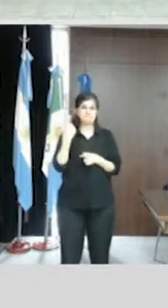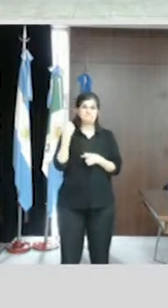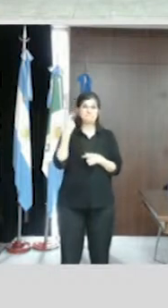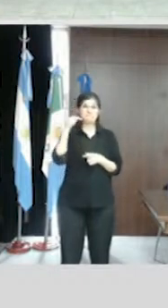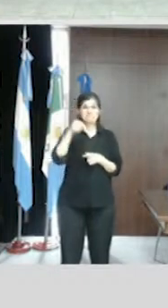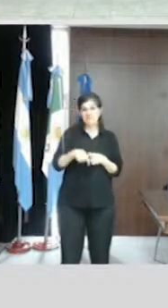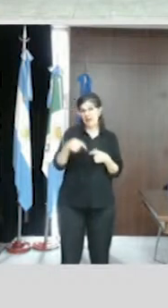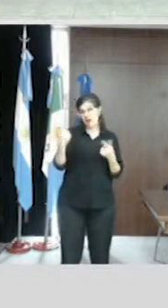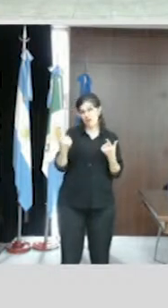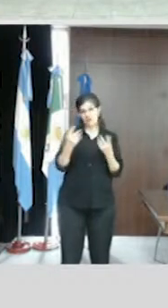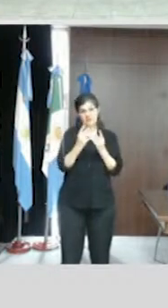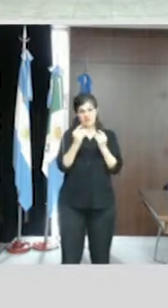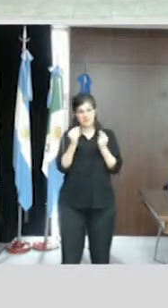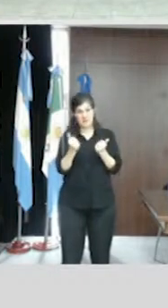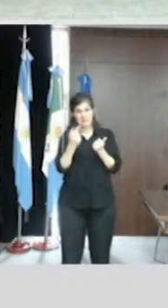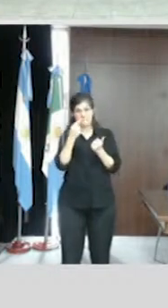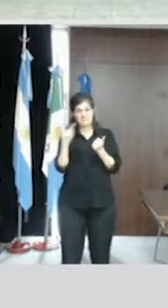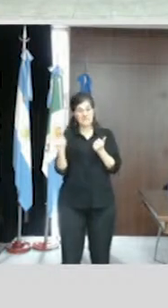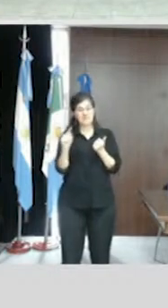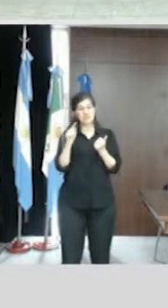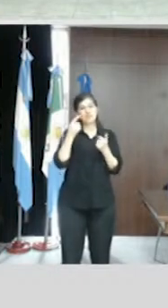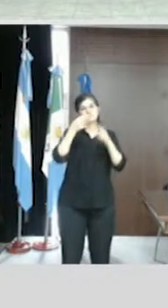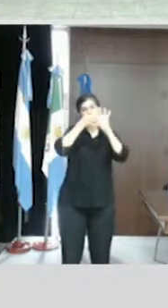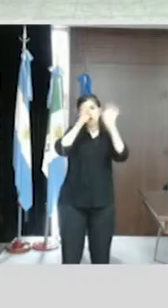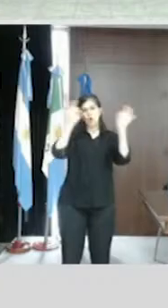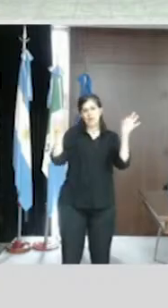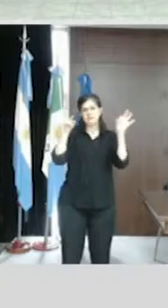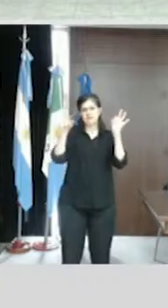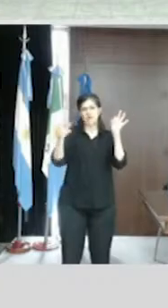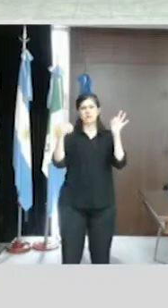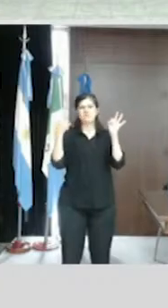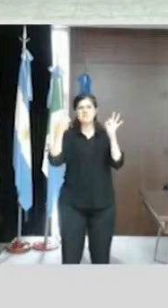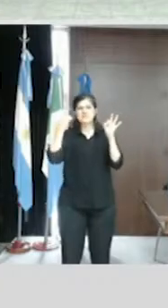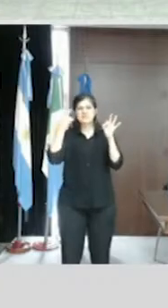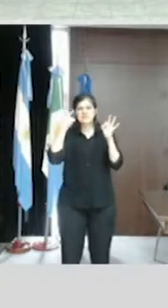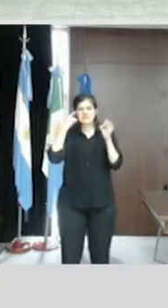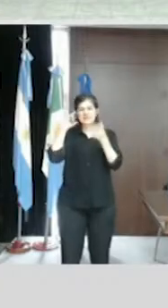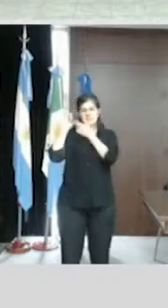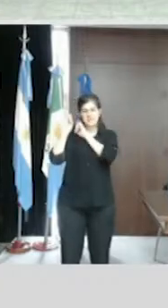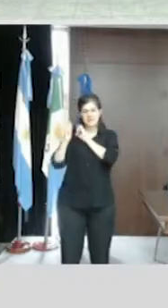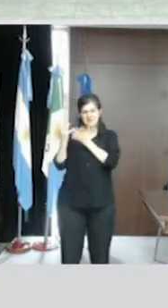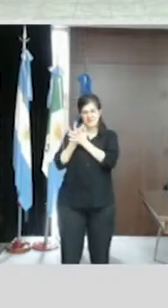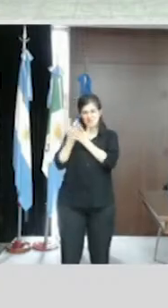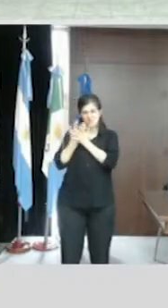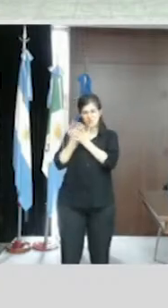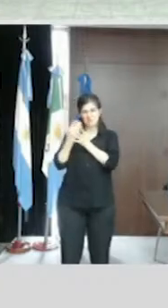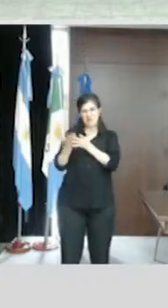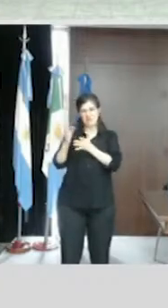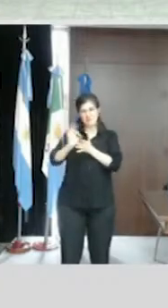Después de el sufrimiento vivido debe animar a restaurar lo que se conoce. El antiguo dolor